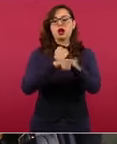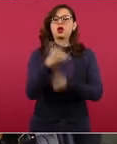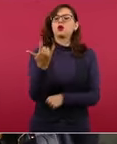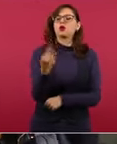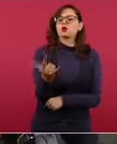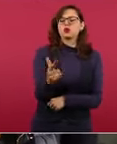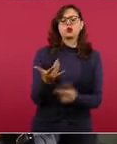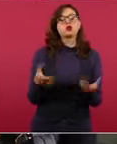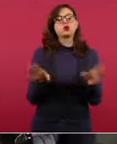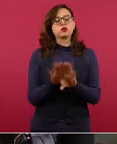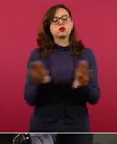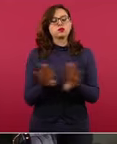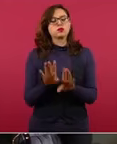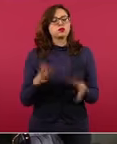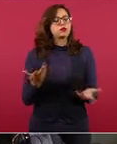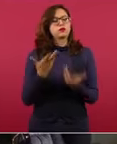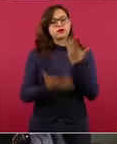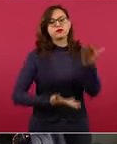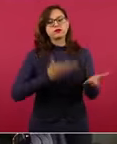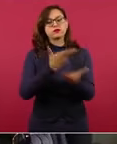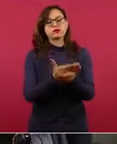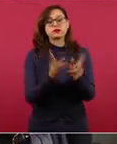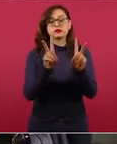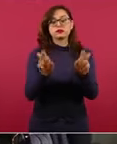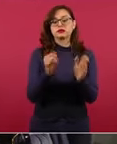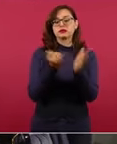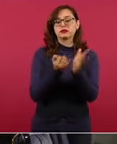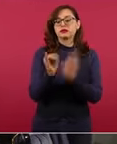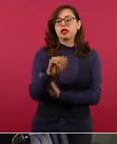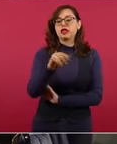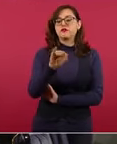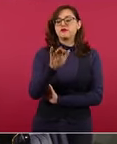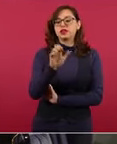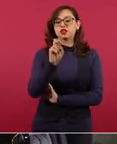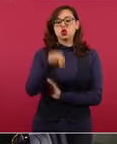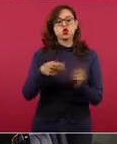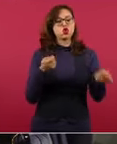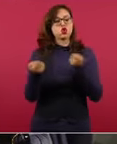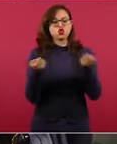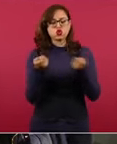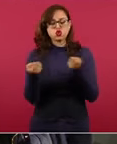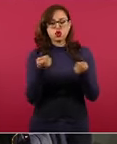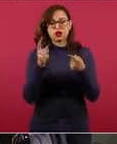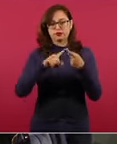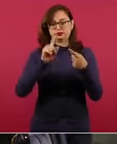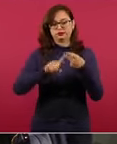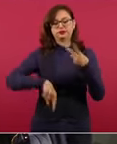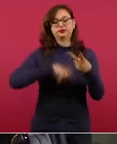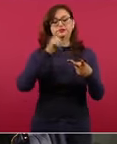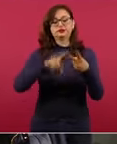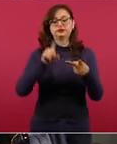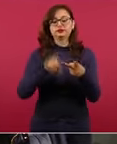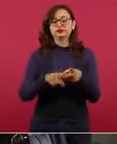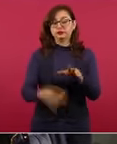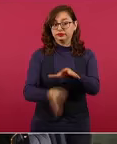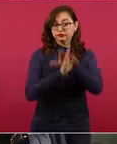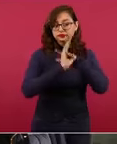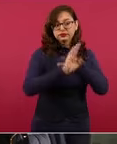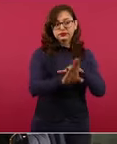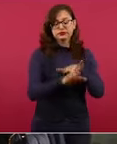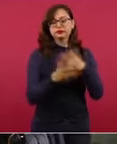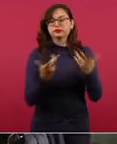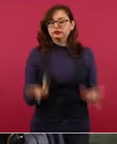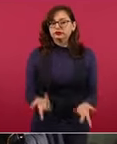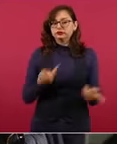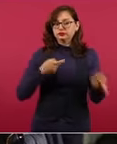plan antiinflacionario que le va a presentar y también sobre este tema migratorio si éste va a ser uno o el